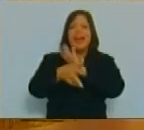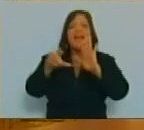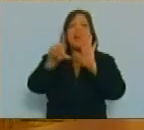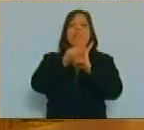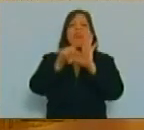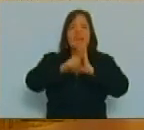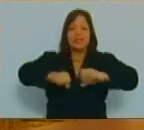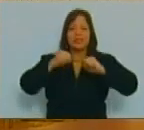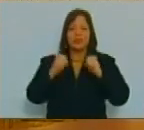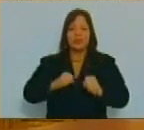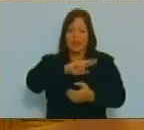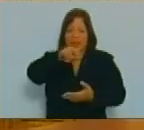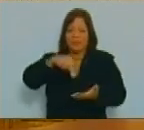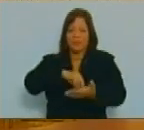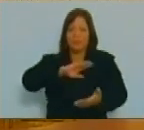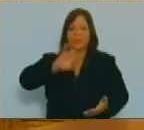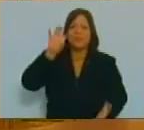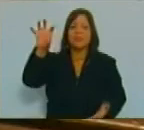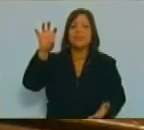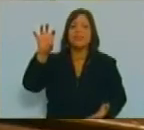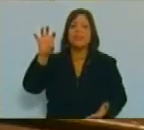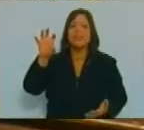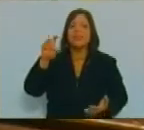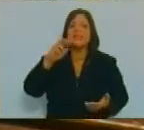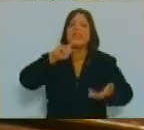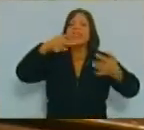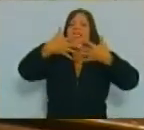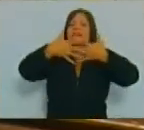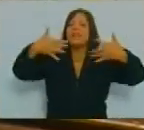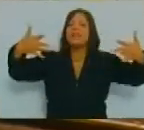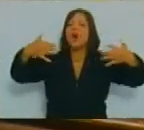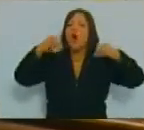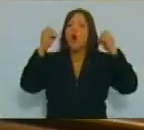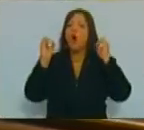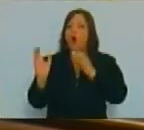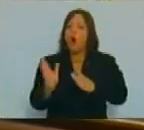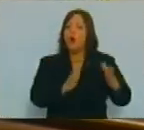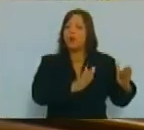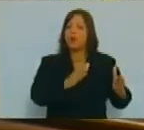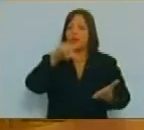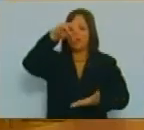de la seguridad la nación establece el concepto de orden interno